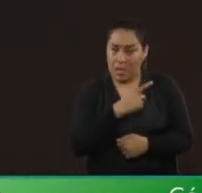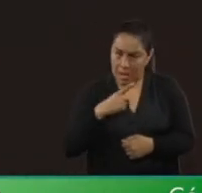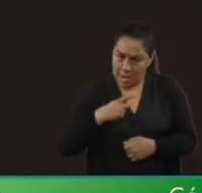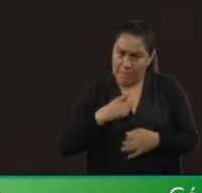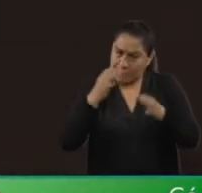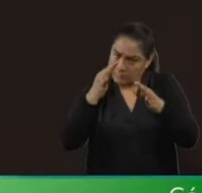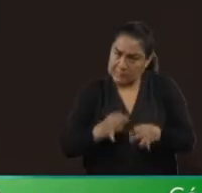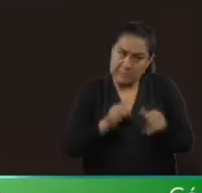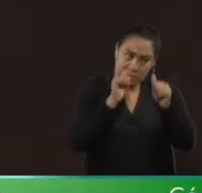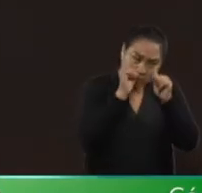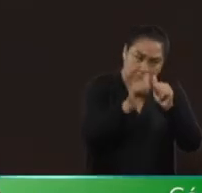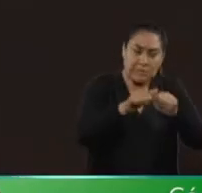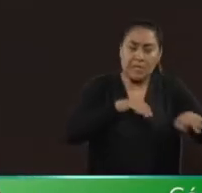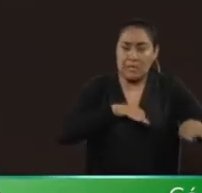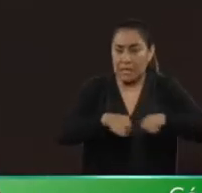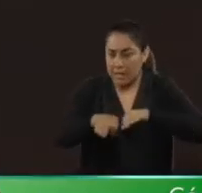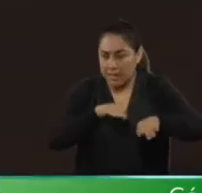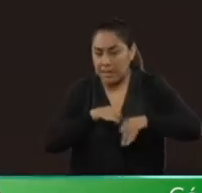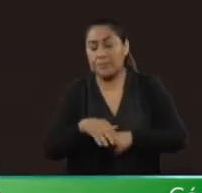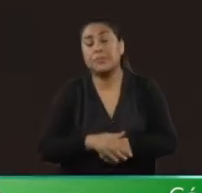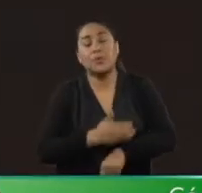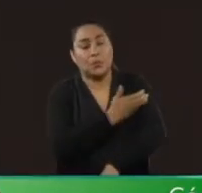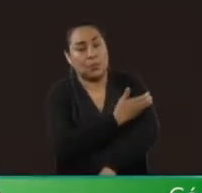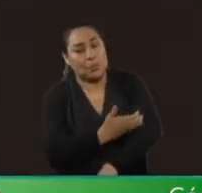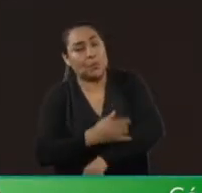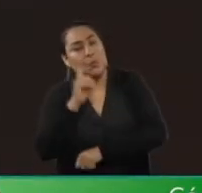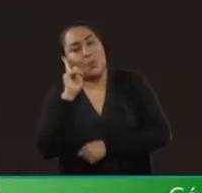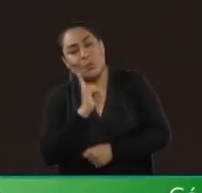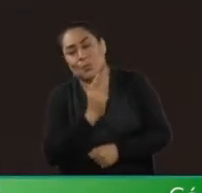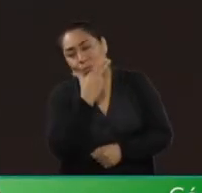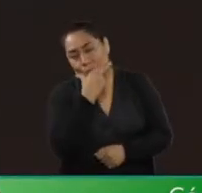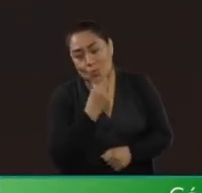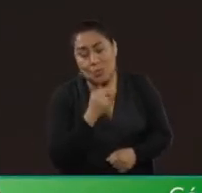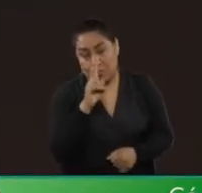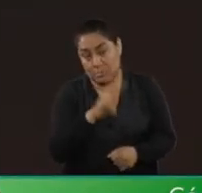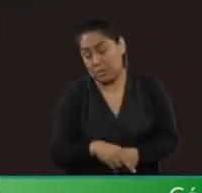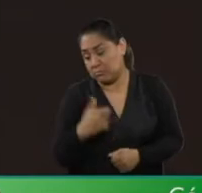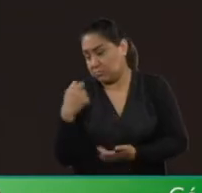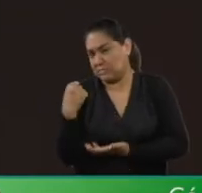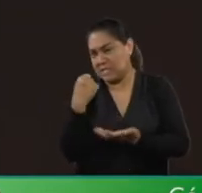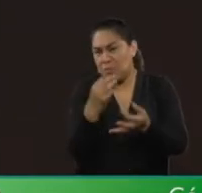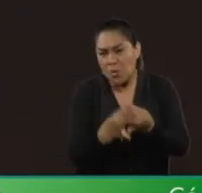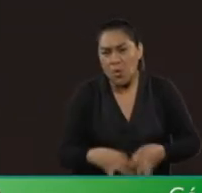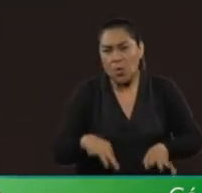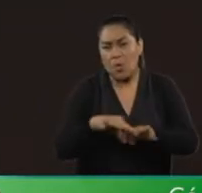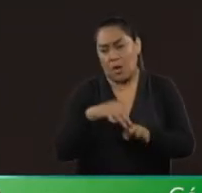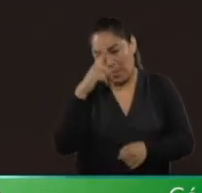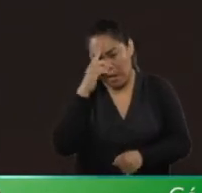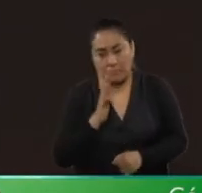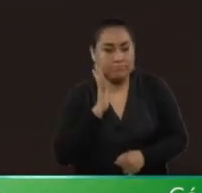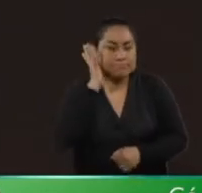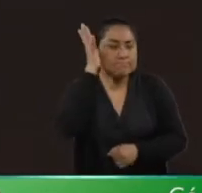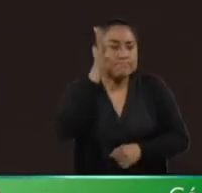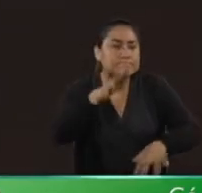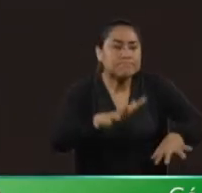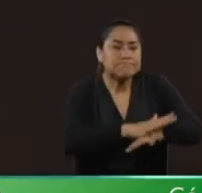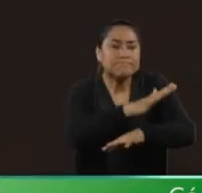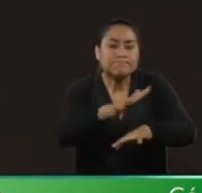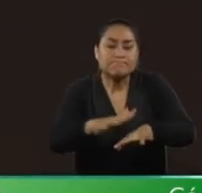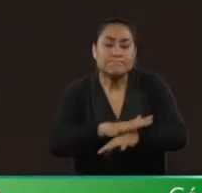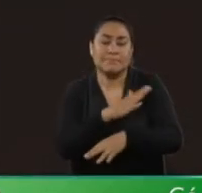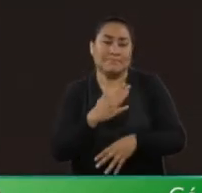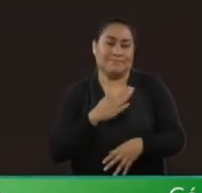realidad. Compañeros y compañeras, los recursos son necesarios para impulsar la transformación. Como